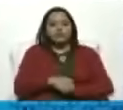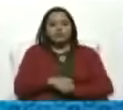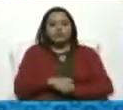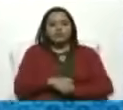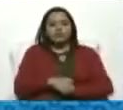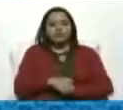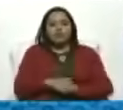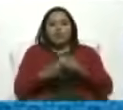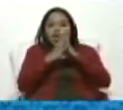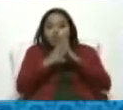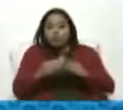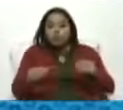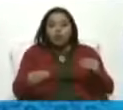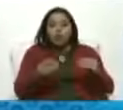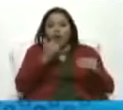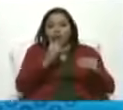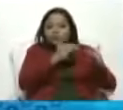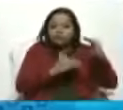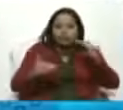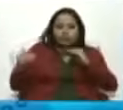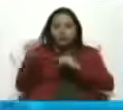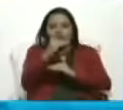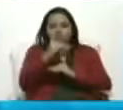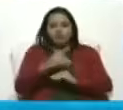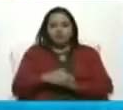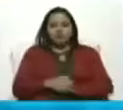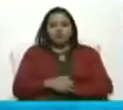Y todas las hemos superado